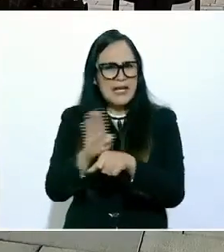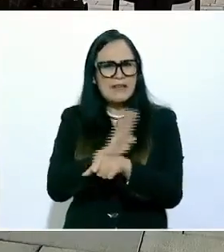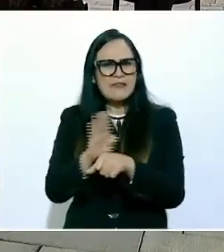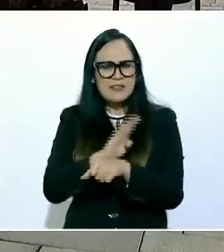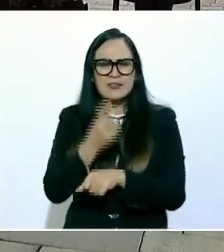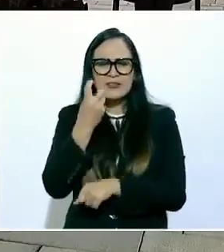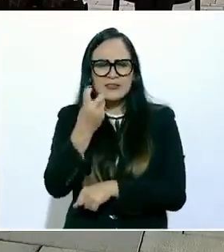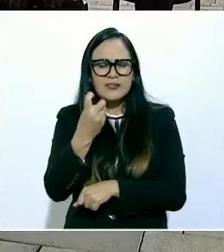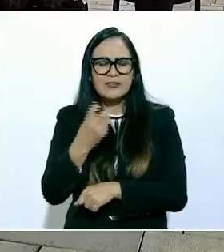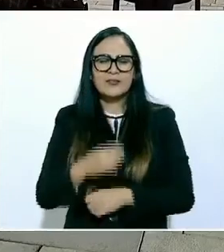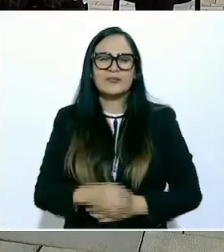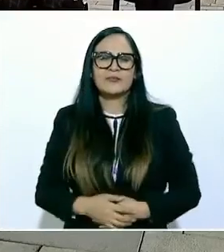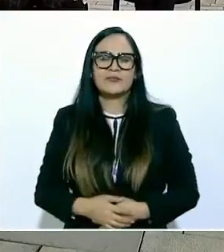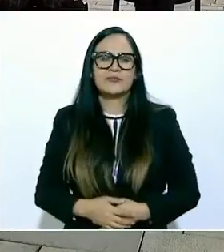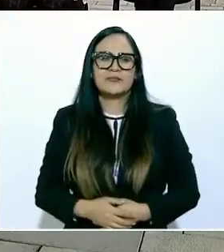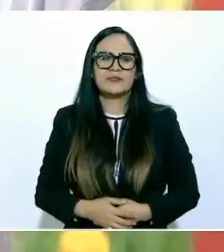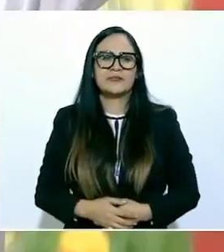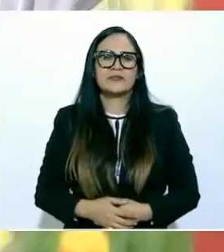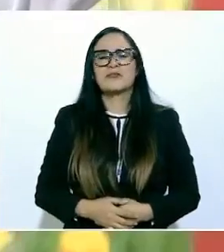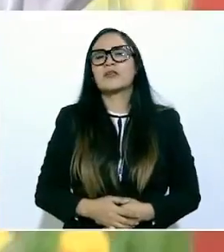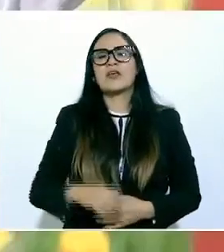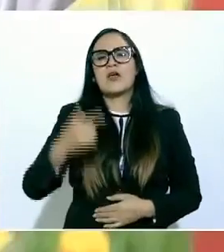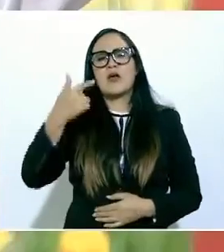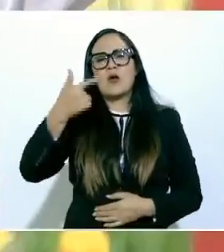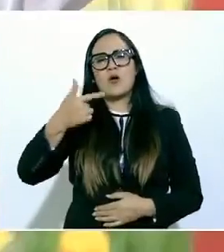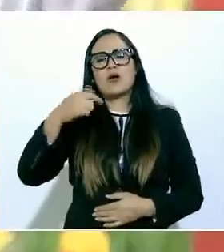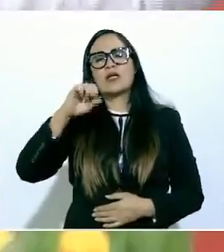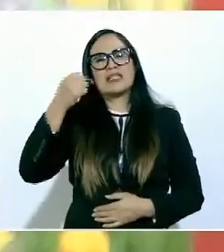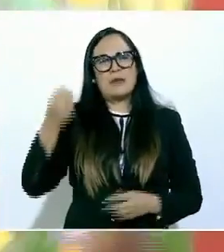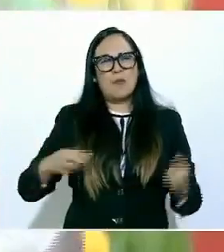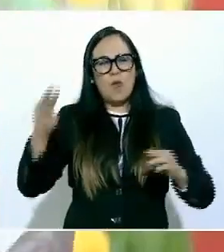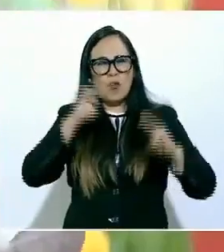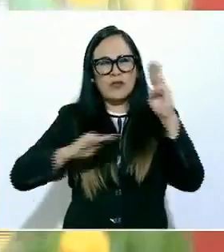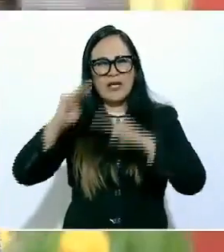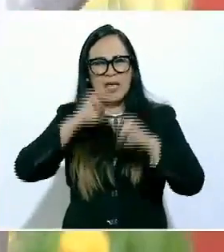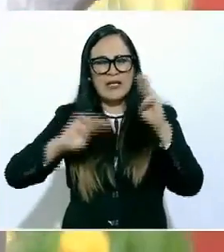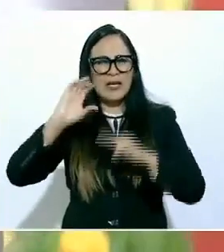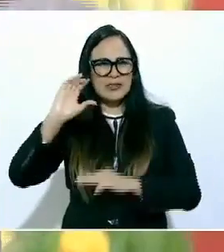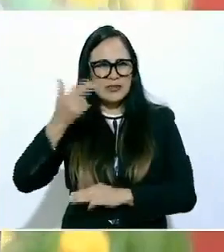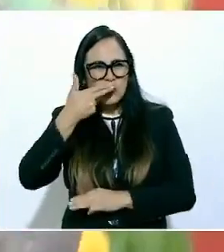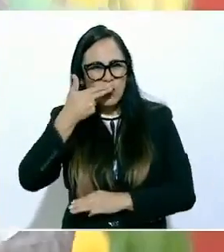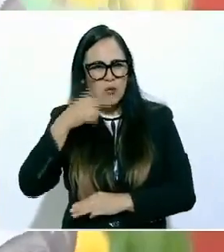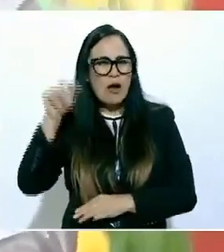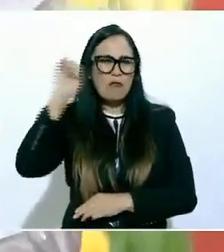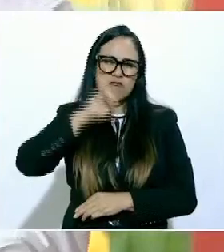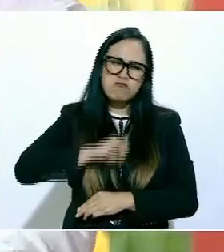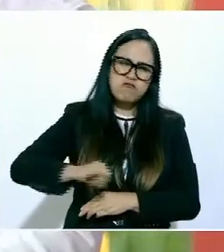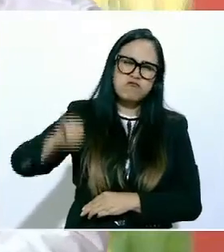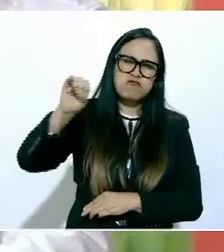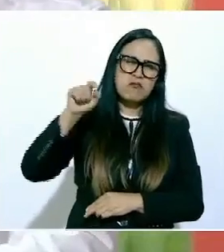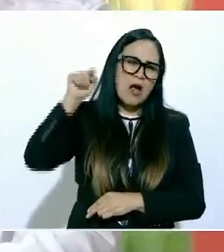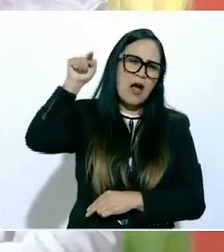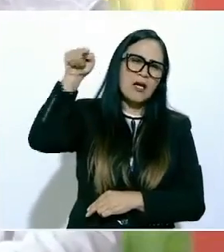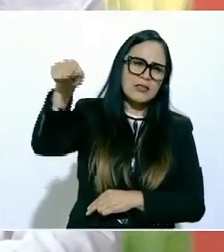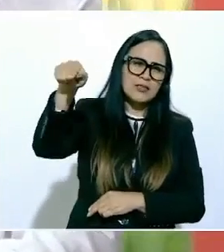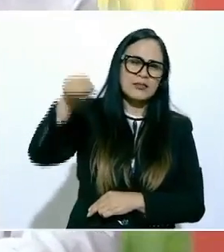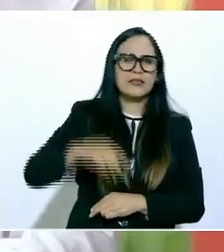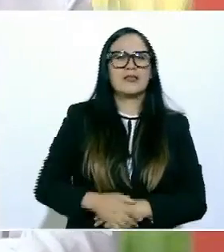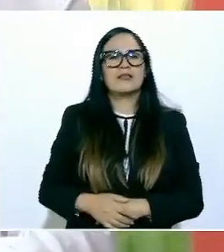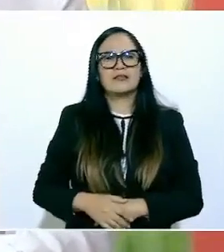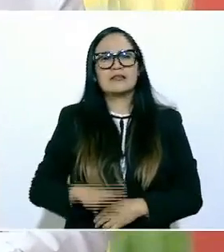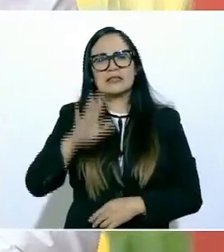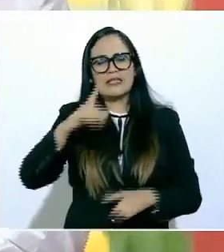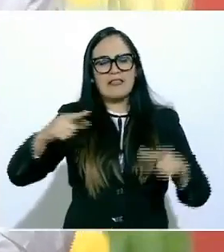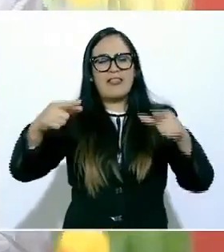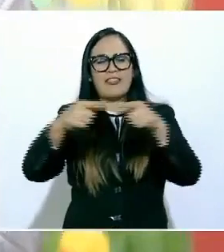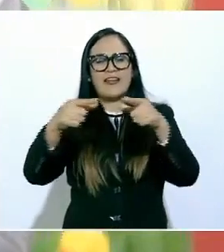programas. En Guadalupe y Calvo, en la sierra, en Chihuahua, allá, cerca del Triángulo